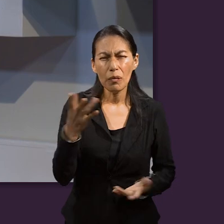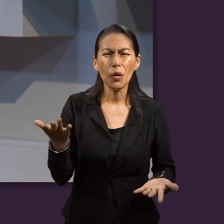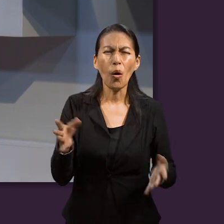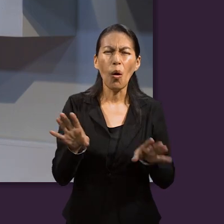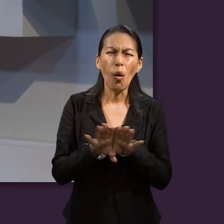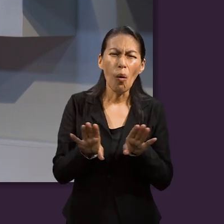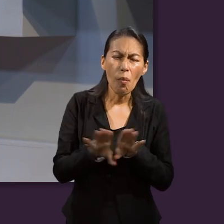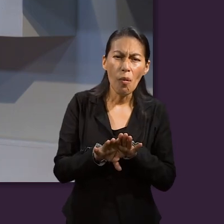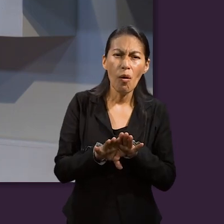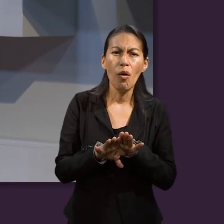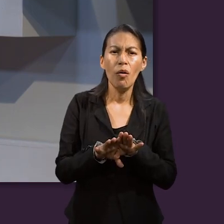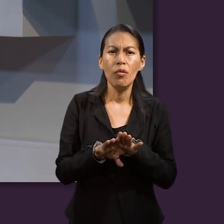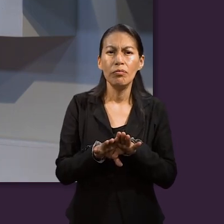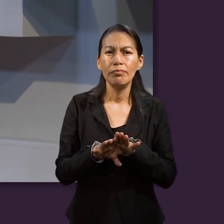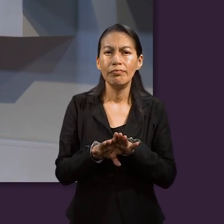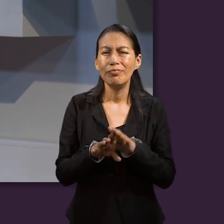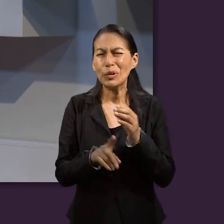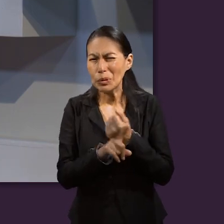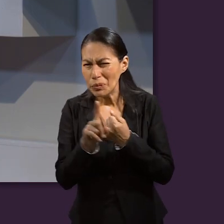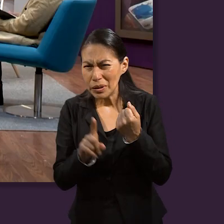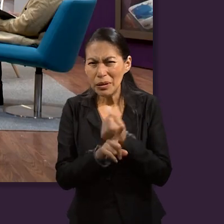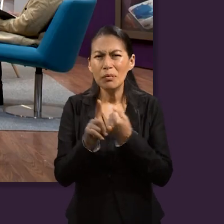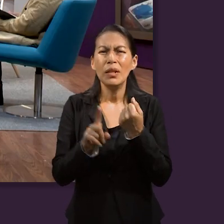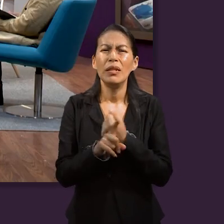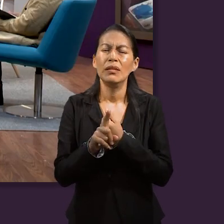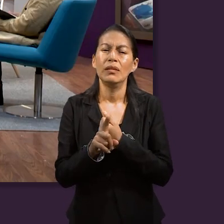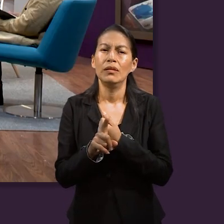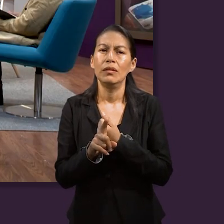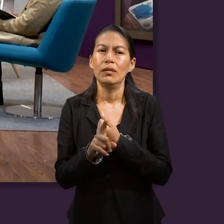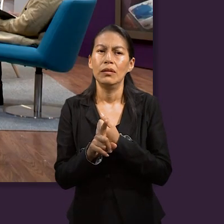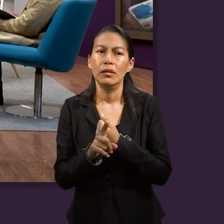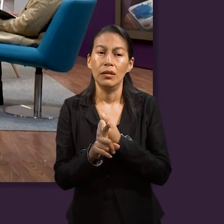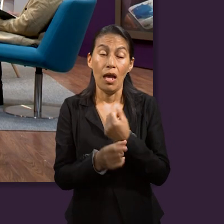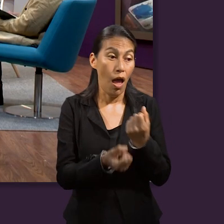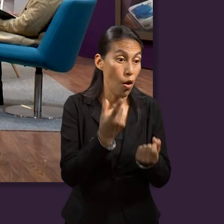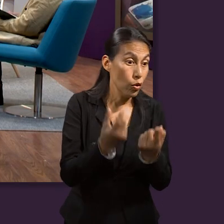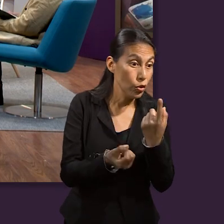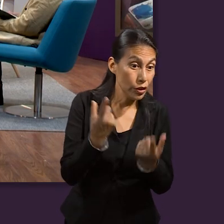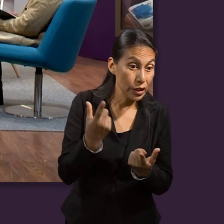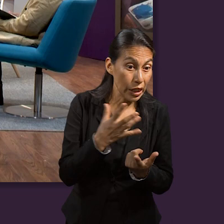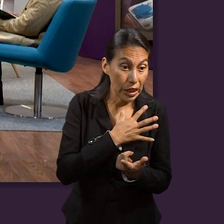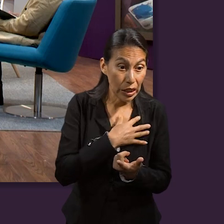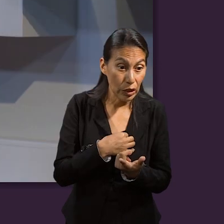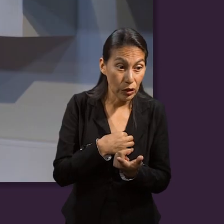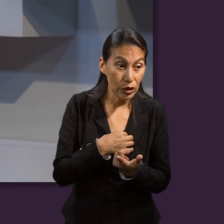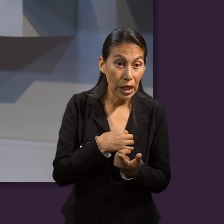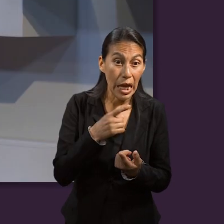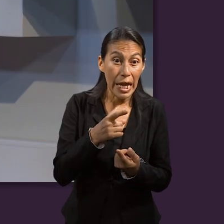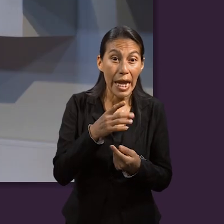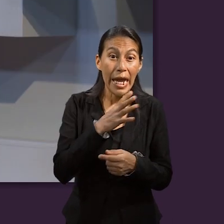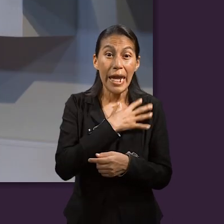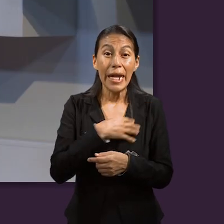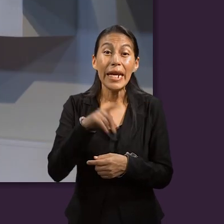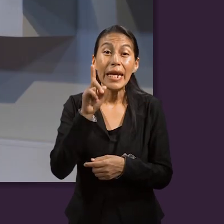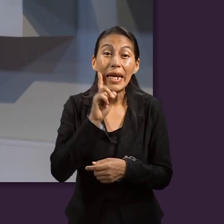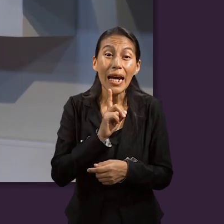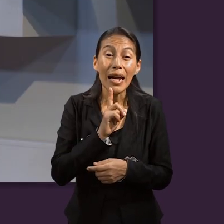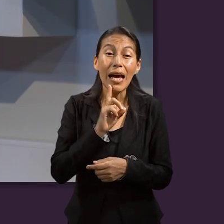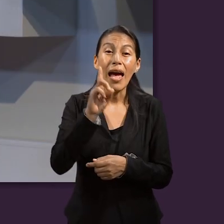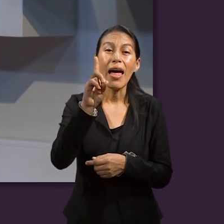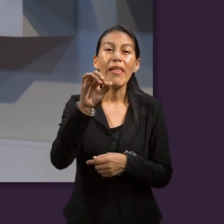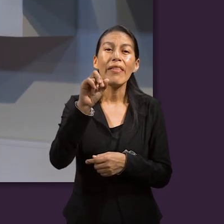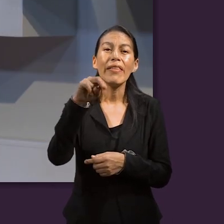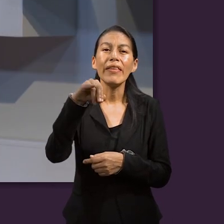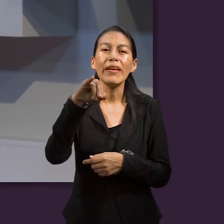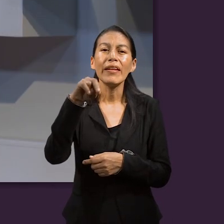que la situación más complicada que pudo enfrentar cualquiera de sus hijos que es la violación de dina de sus